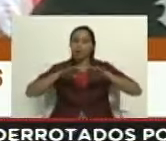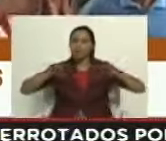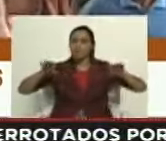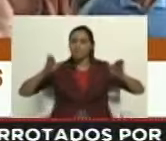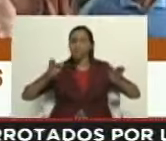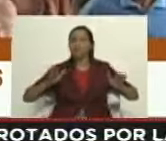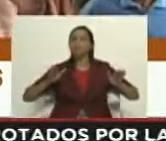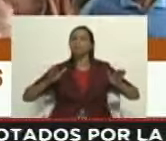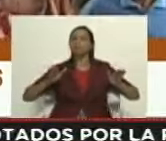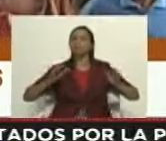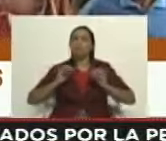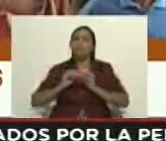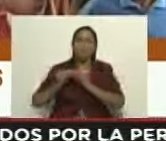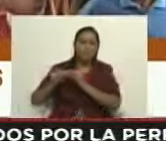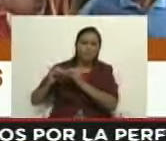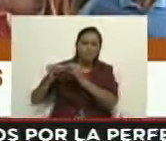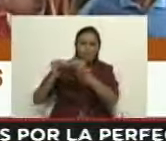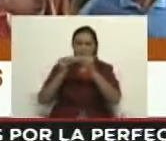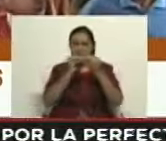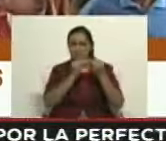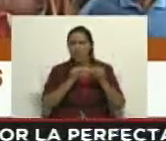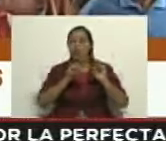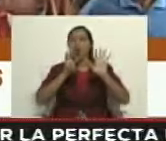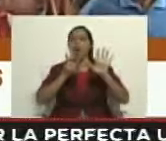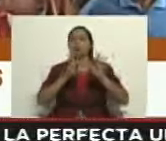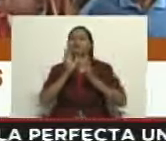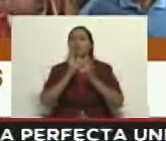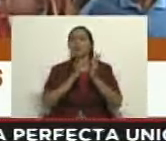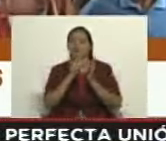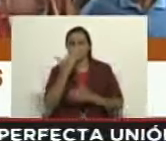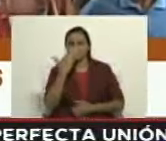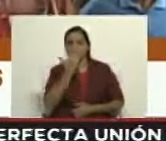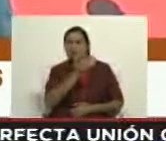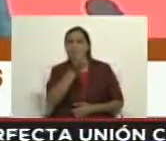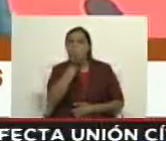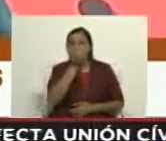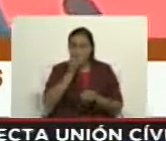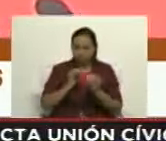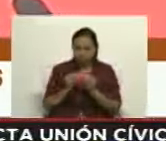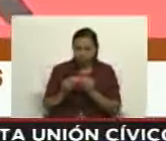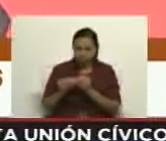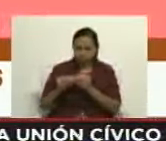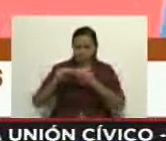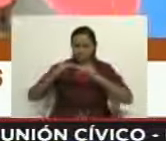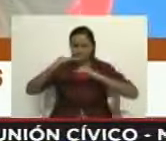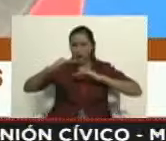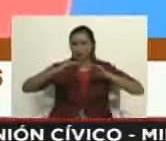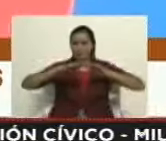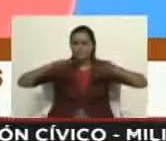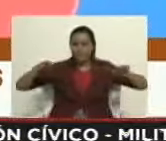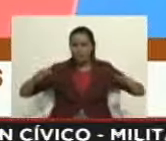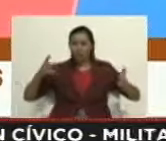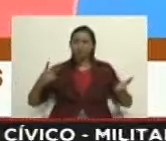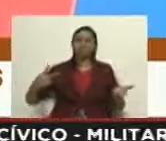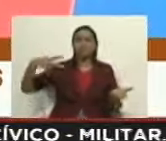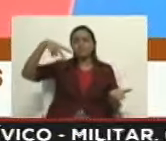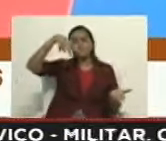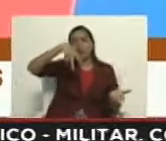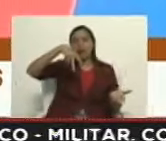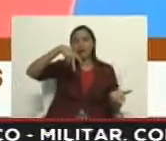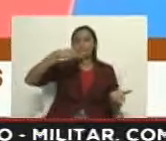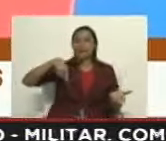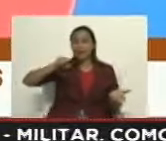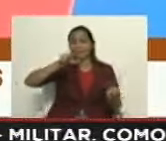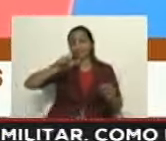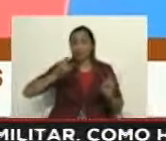8 de abril frente al Palacio de Miraflores. ¿Para qué? Para hacer una vigilia